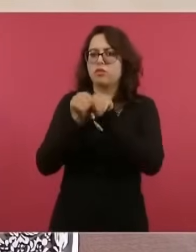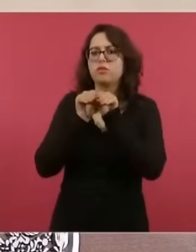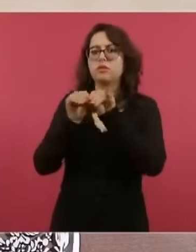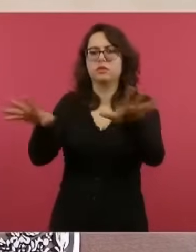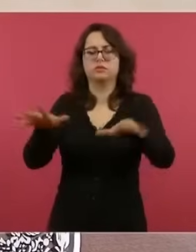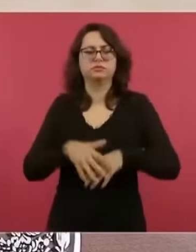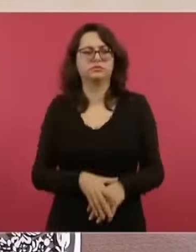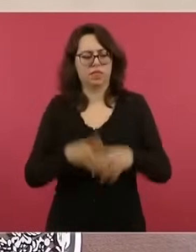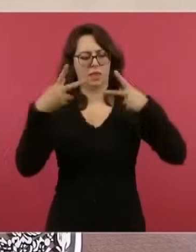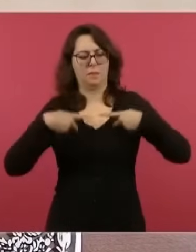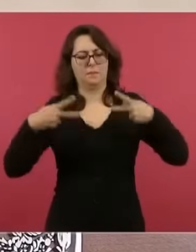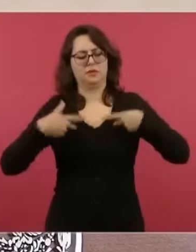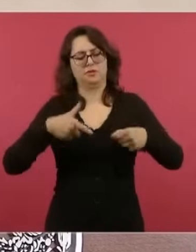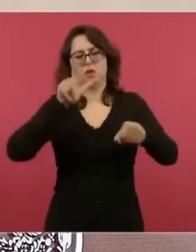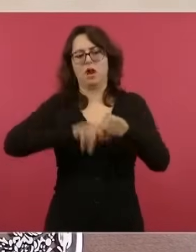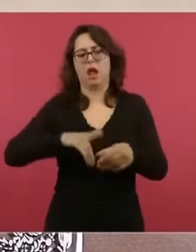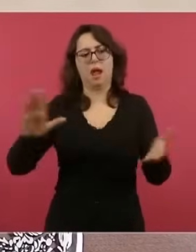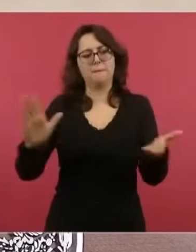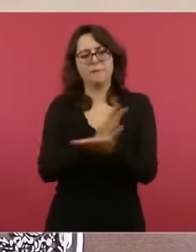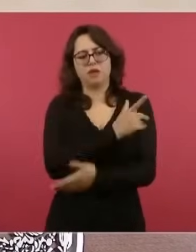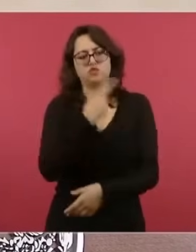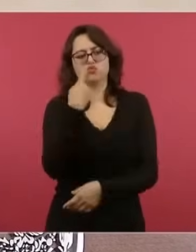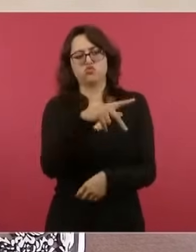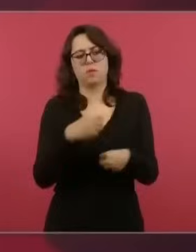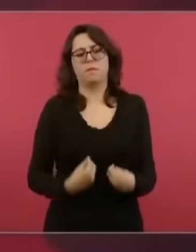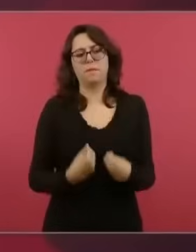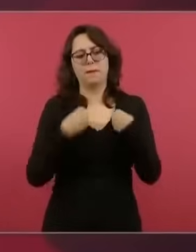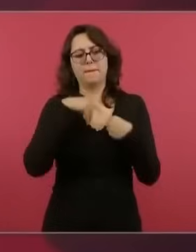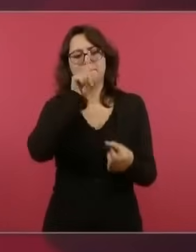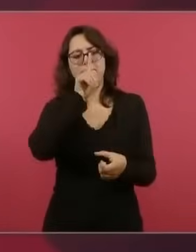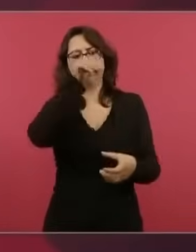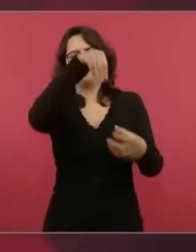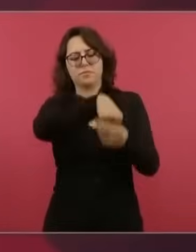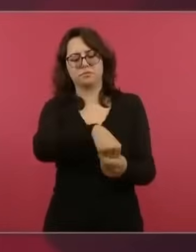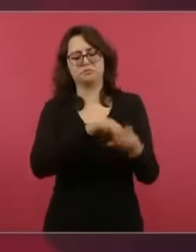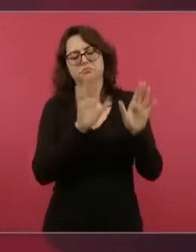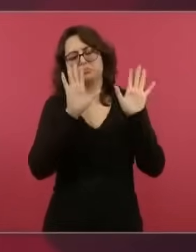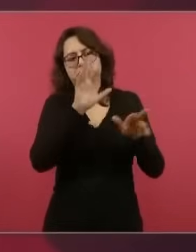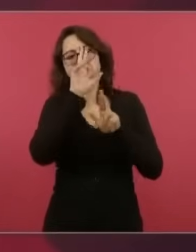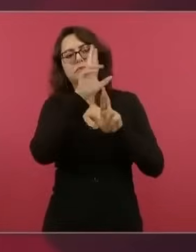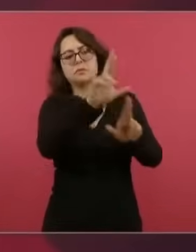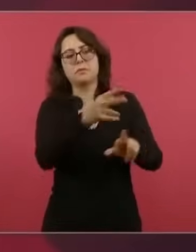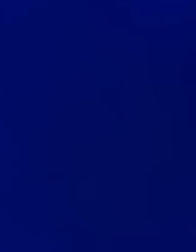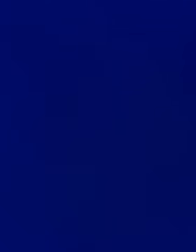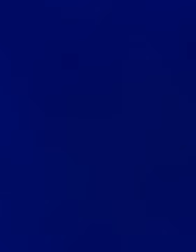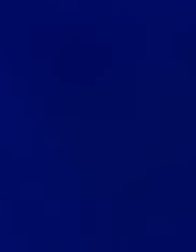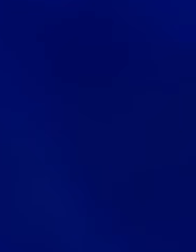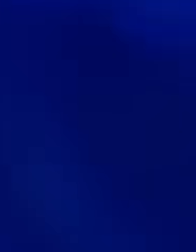funcionarios públicos, tenemos que actuar con transparencia.